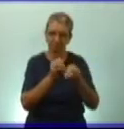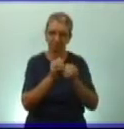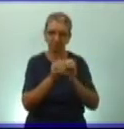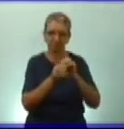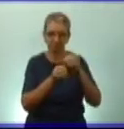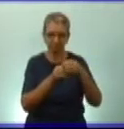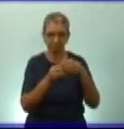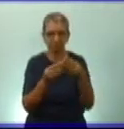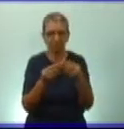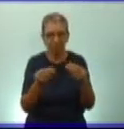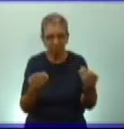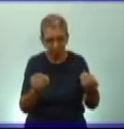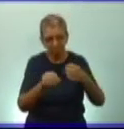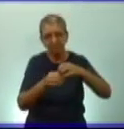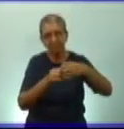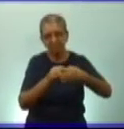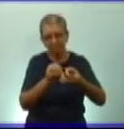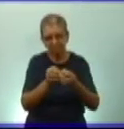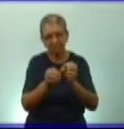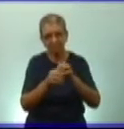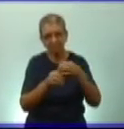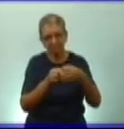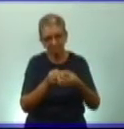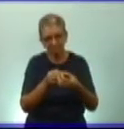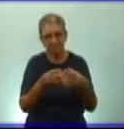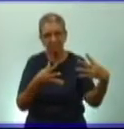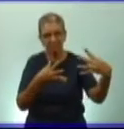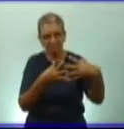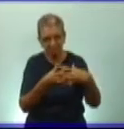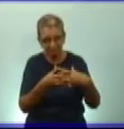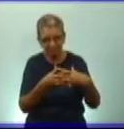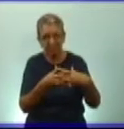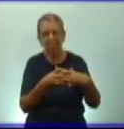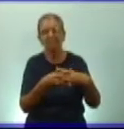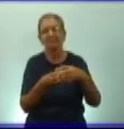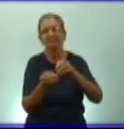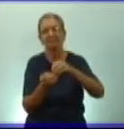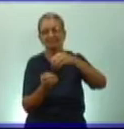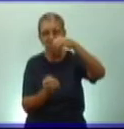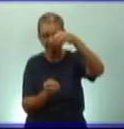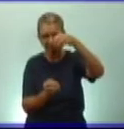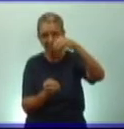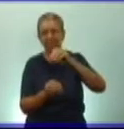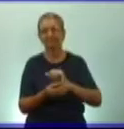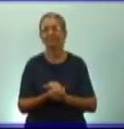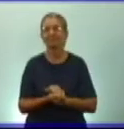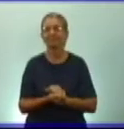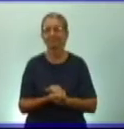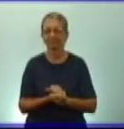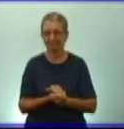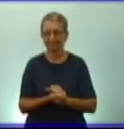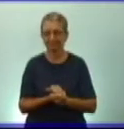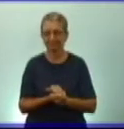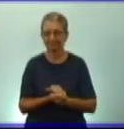una sustancia molecular que también presenta enlace covalente polar.